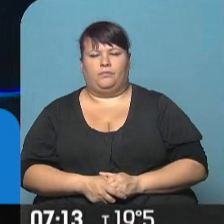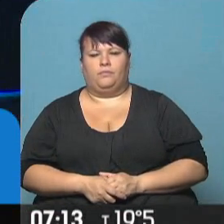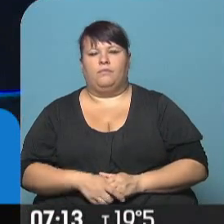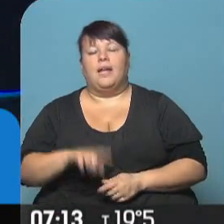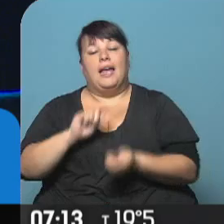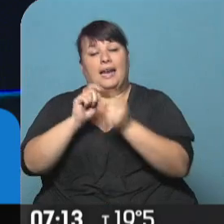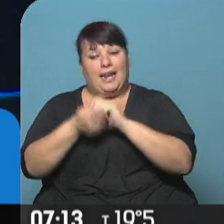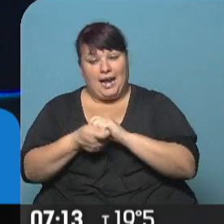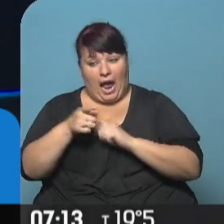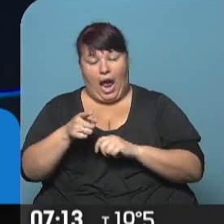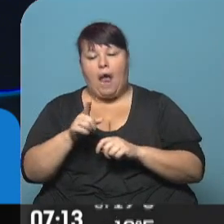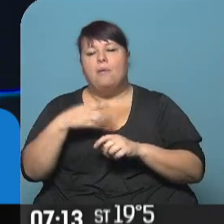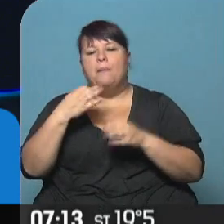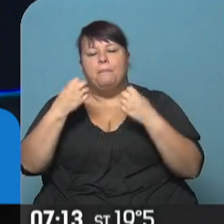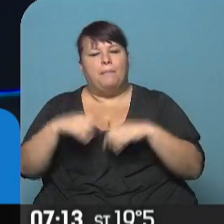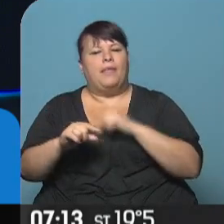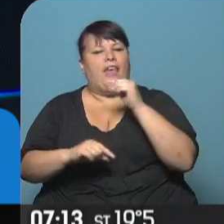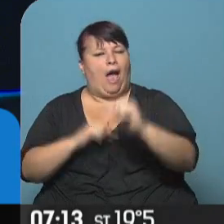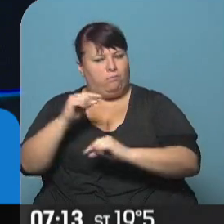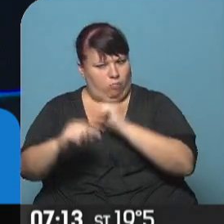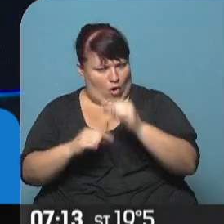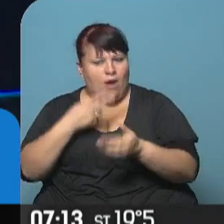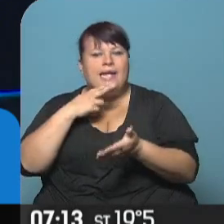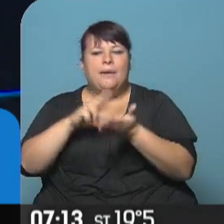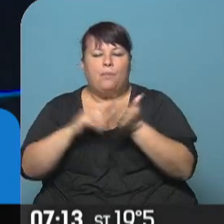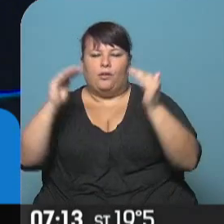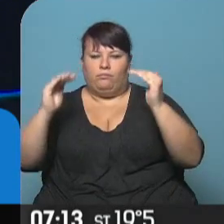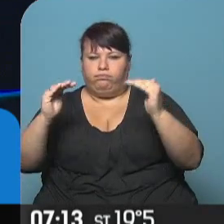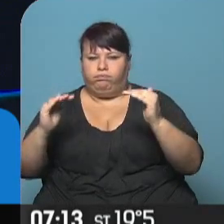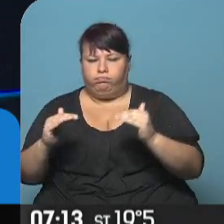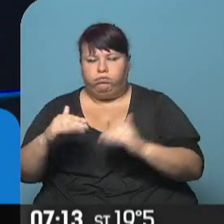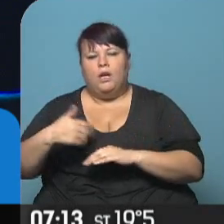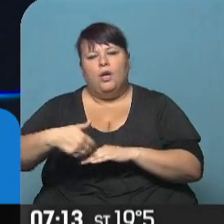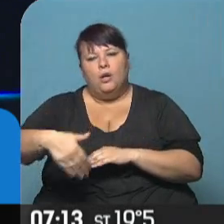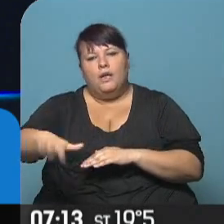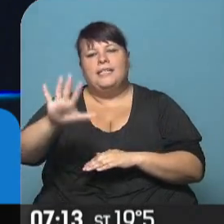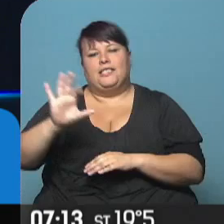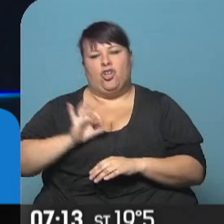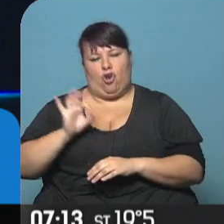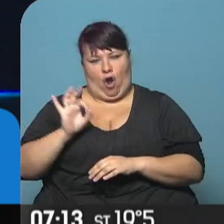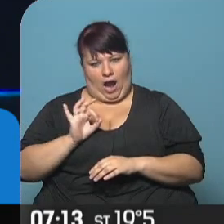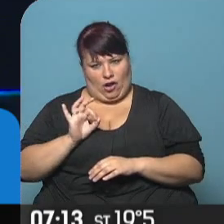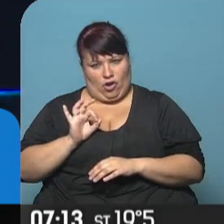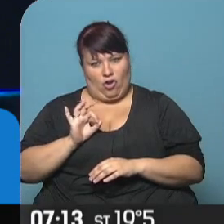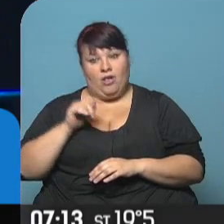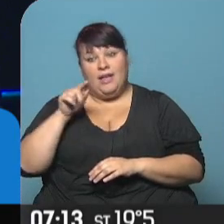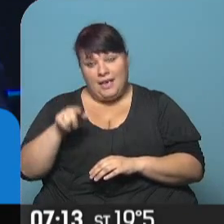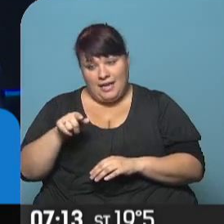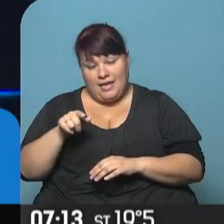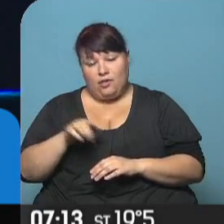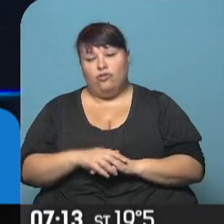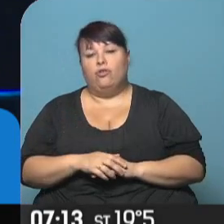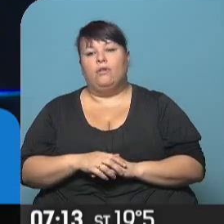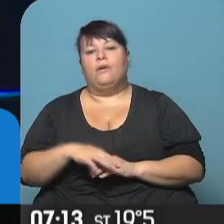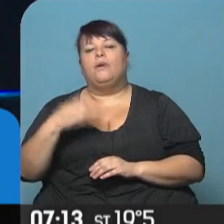La reforma es de implementación gradual. Los impuestos bajan en un periodo de 5 años y eso